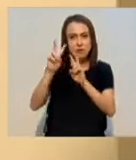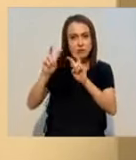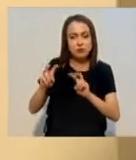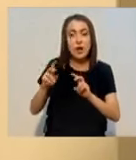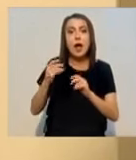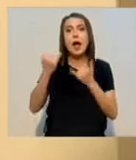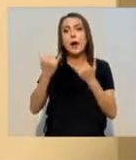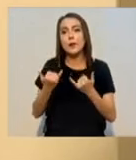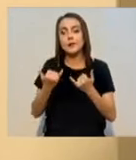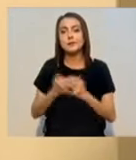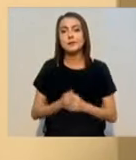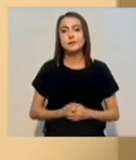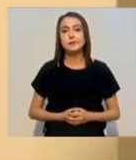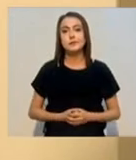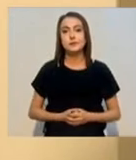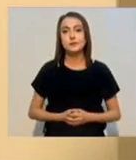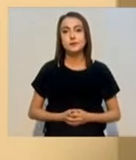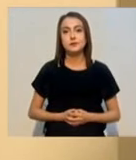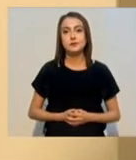En cuanto a